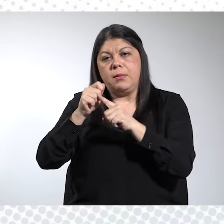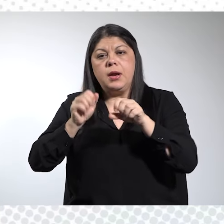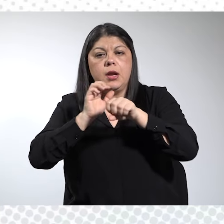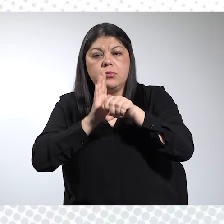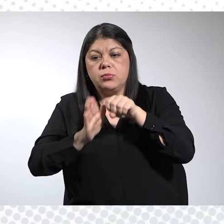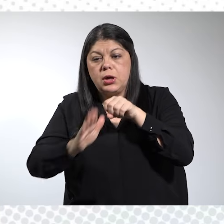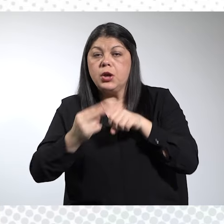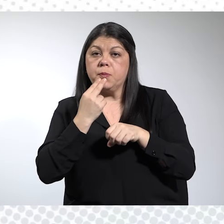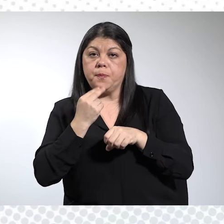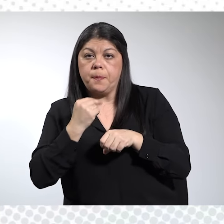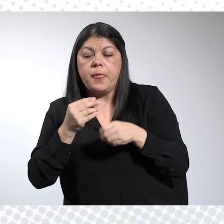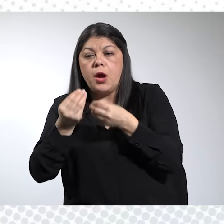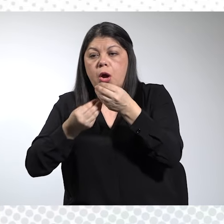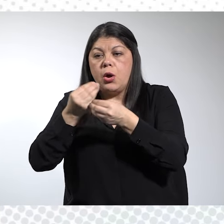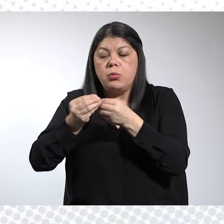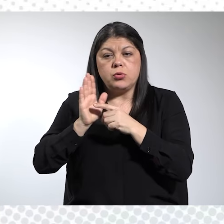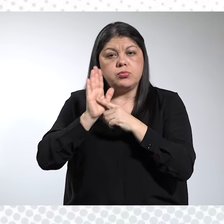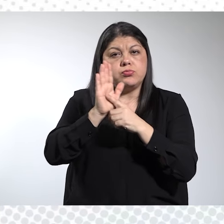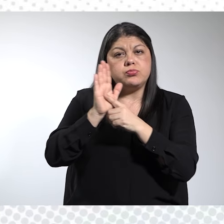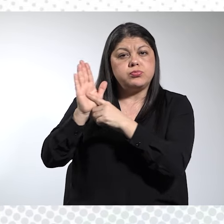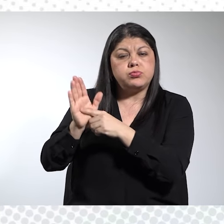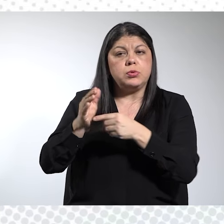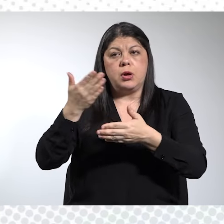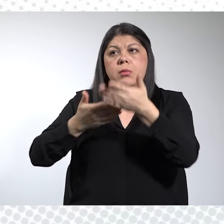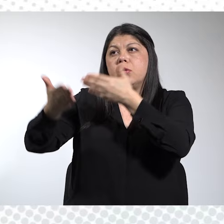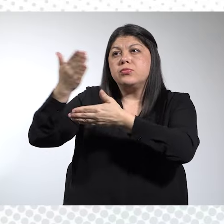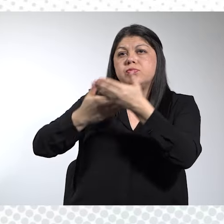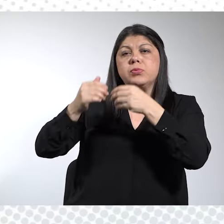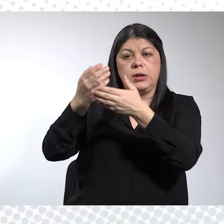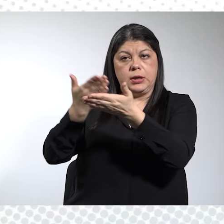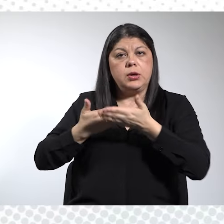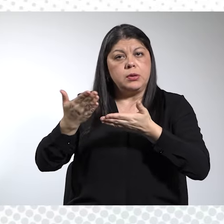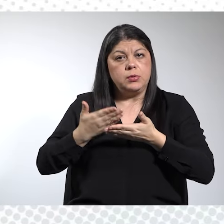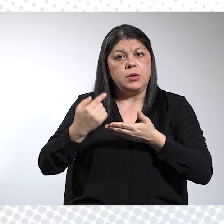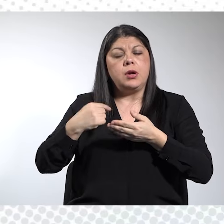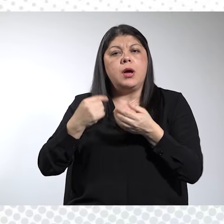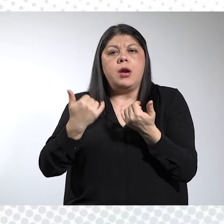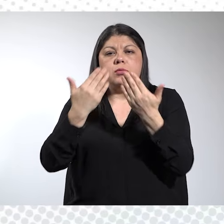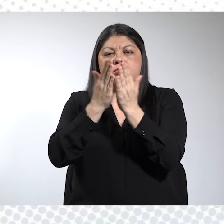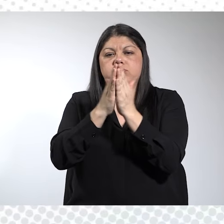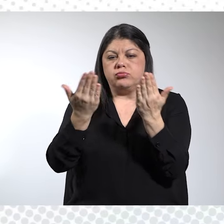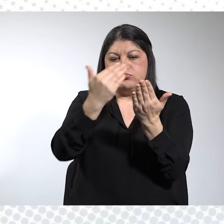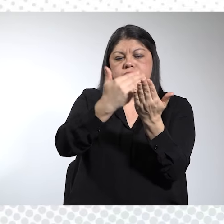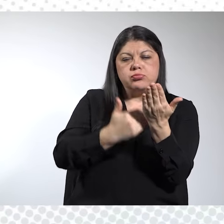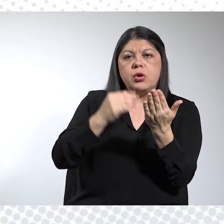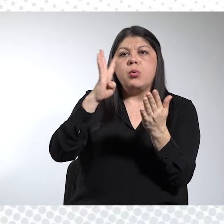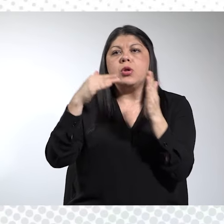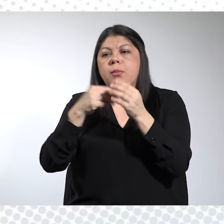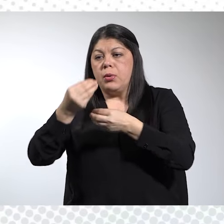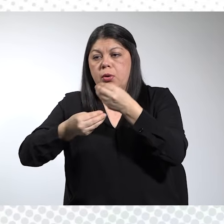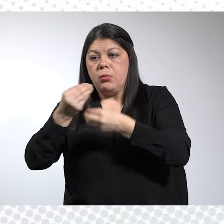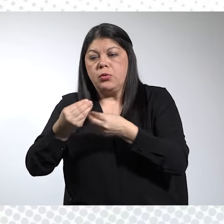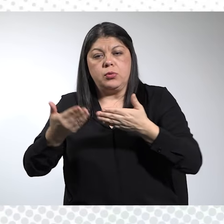banano, caña, que han sido productos insignia para nuestra exportación e importación. Hoy tenemos un catálogo de 4,000